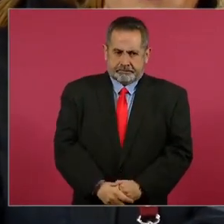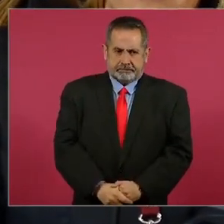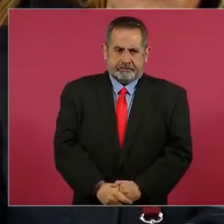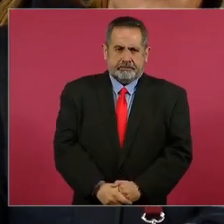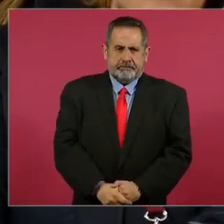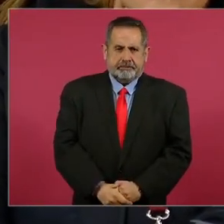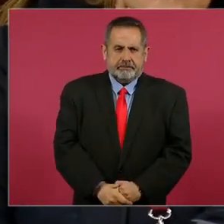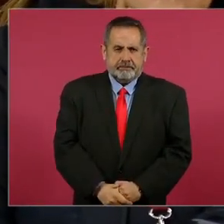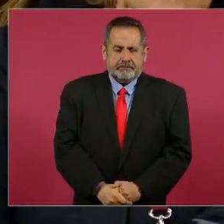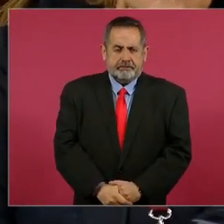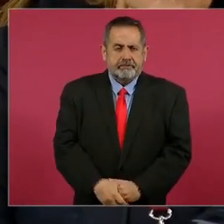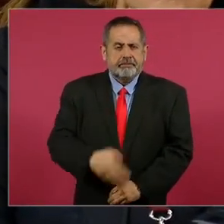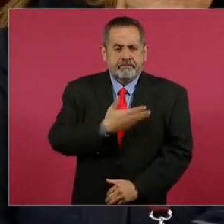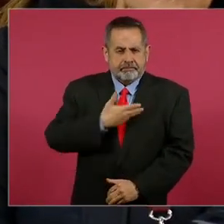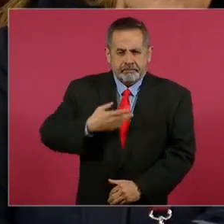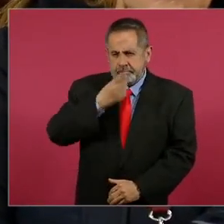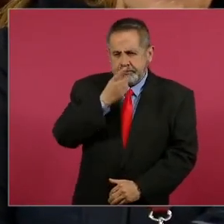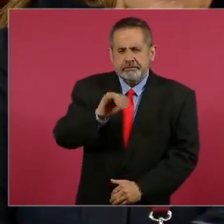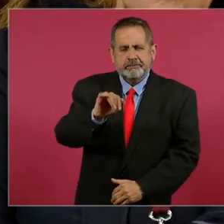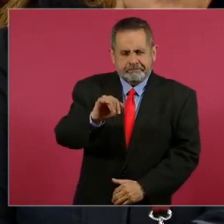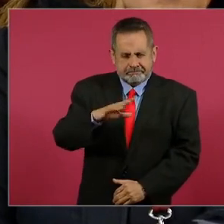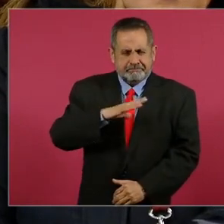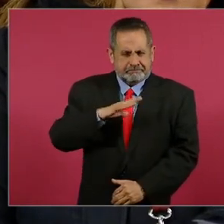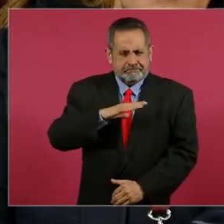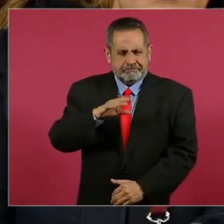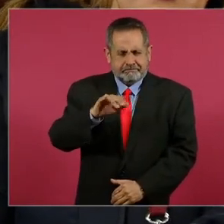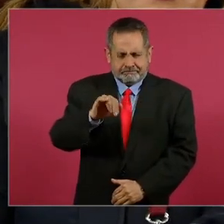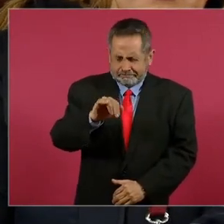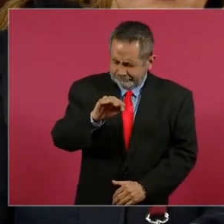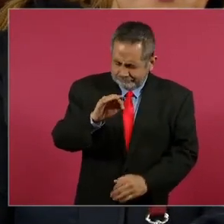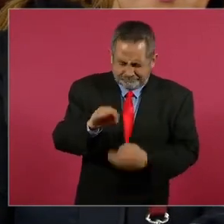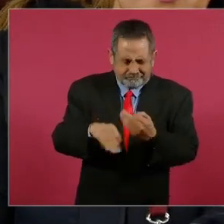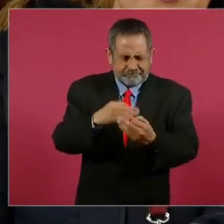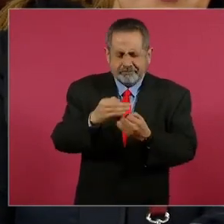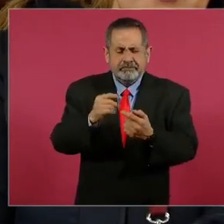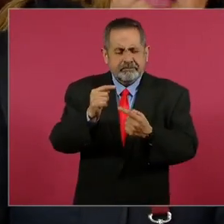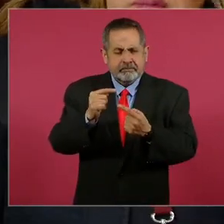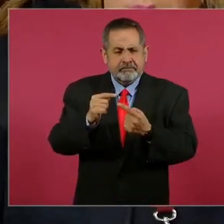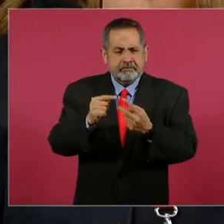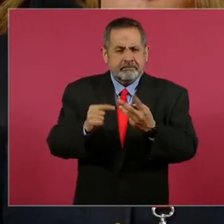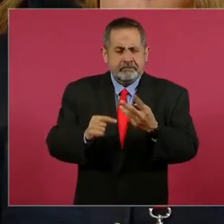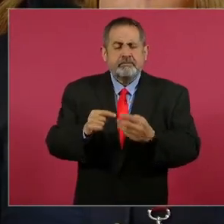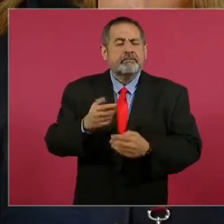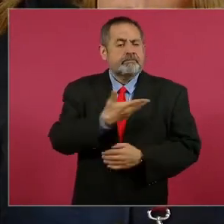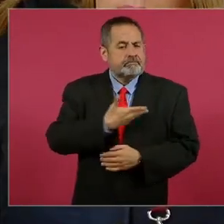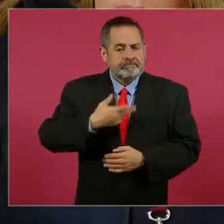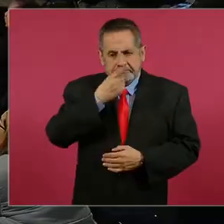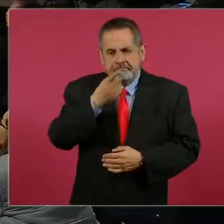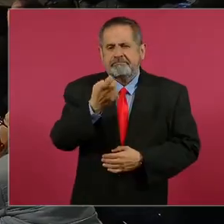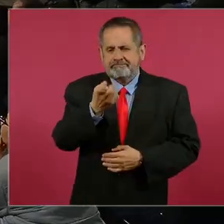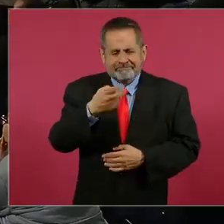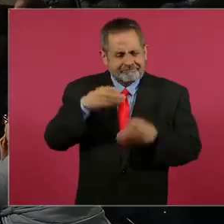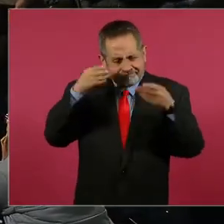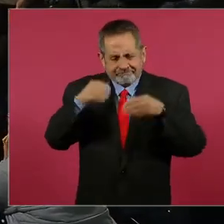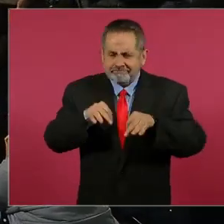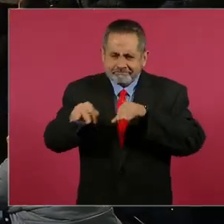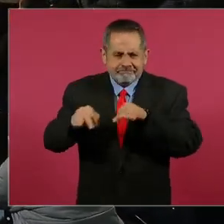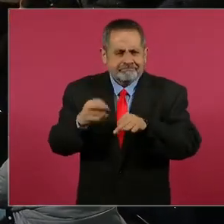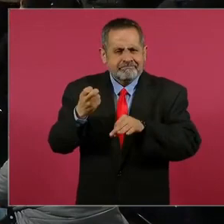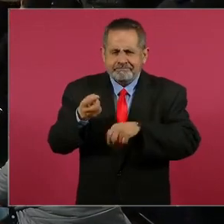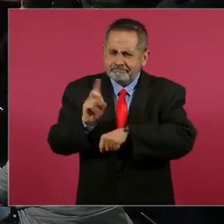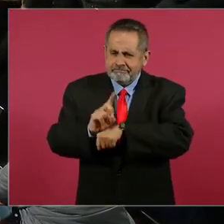enterrado. Sí, todo eso hay. ¿Todo eso cómo se va a ir superando? Todo se va a ir. Esa es la duda que tenemos. Estamos trabajando todos los días para